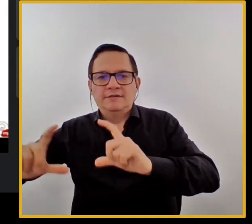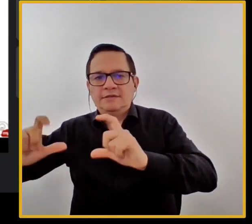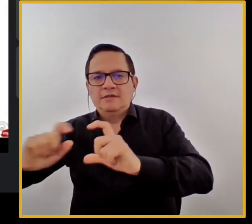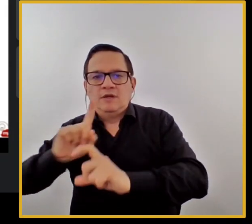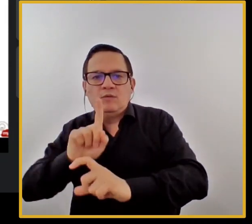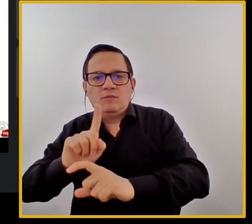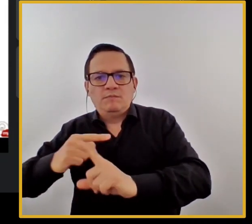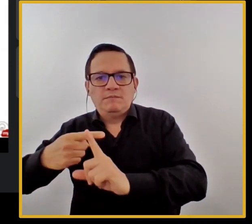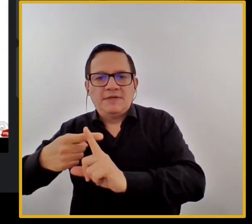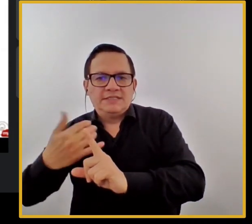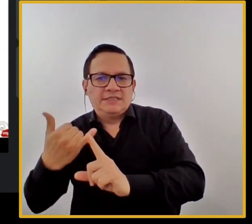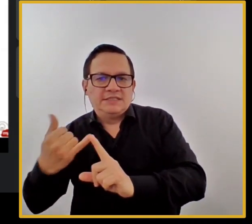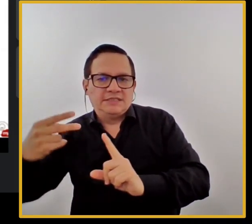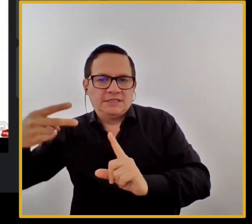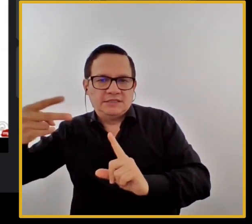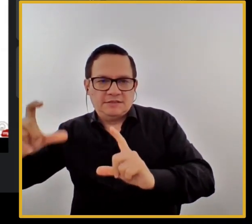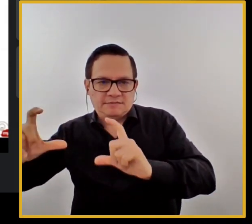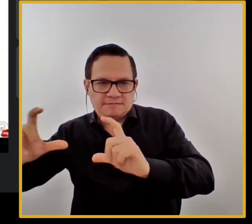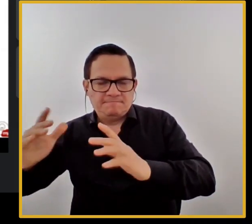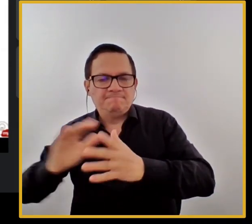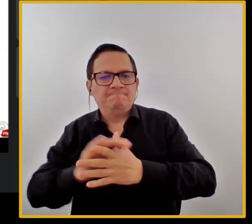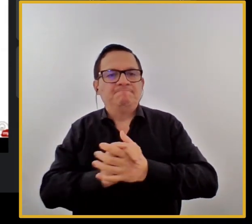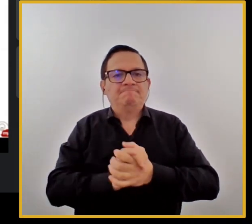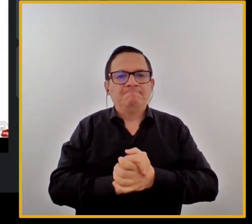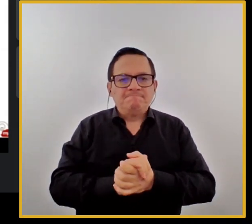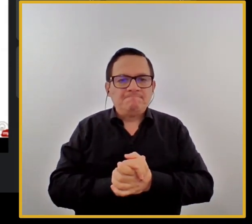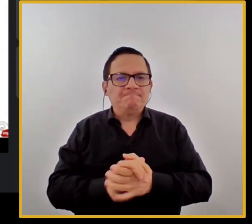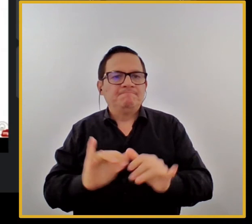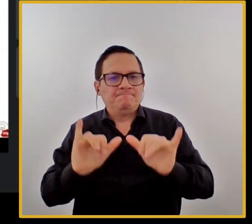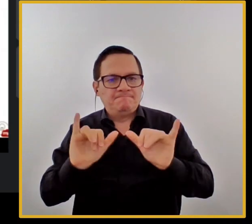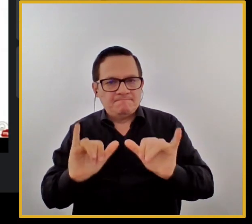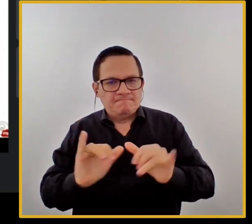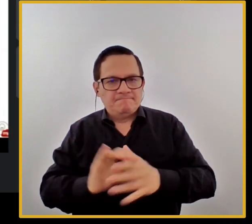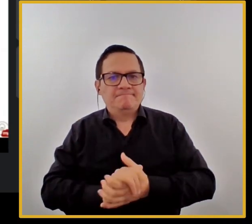Entonces allí dejo a un lado,